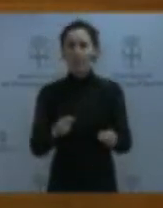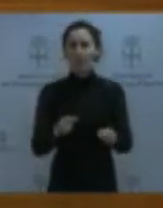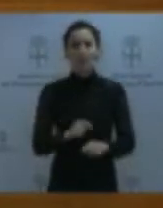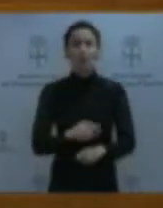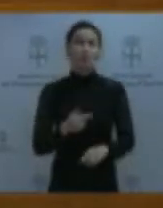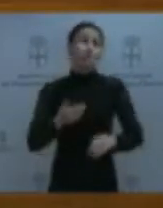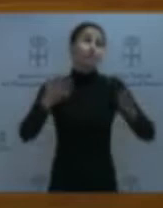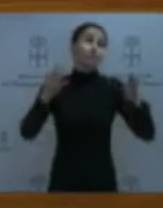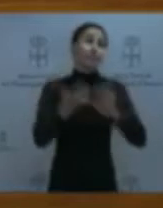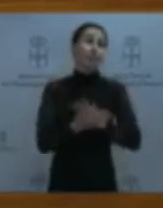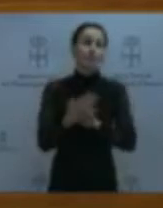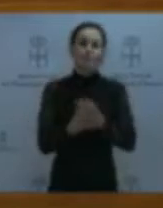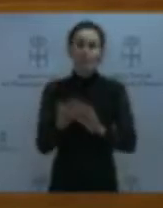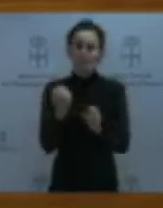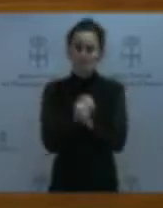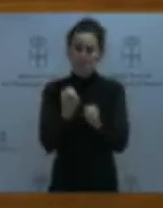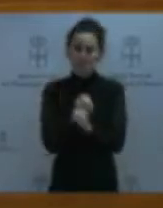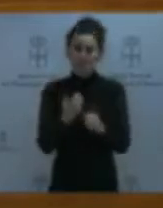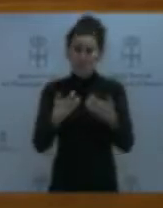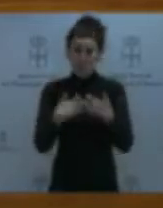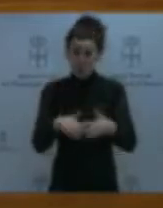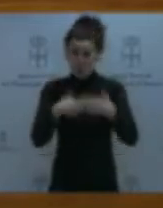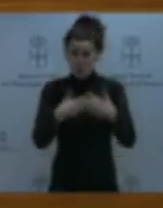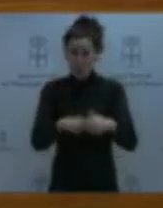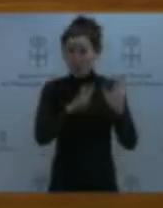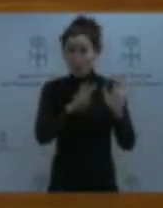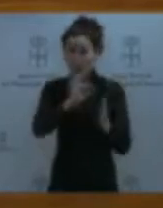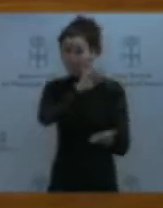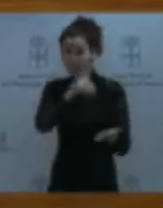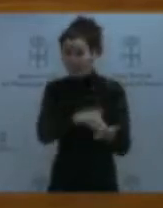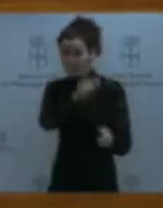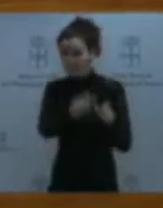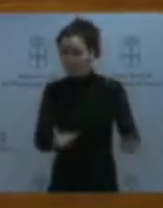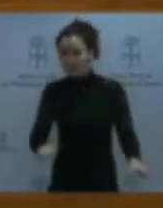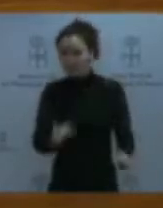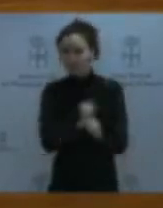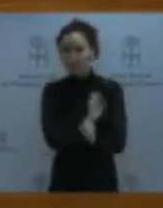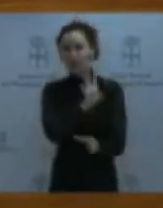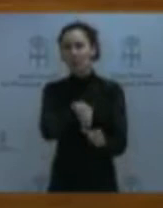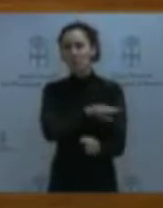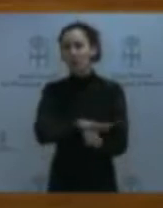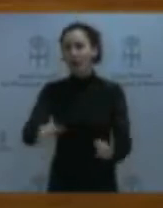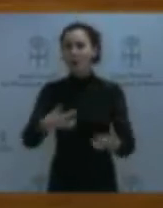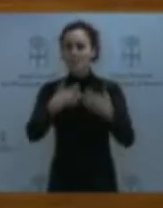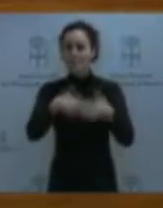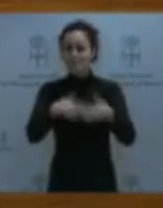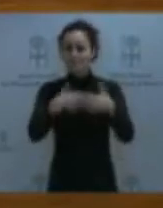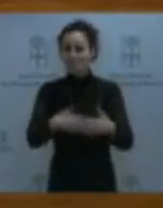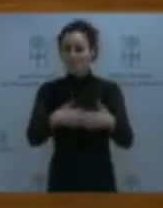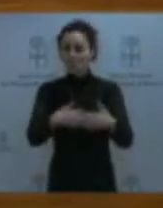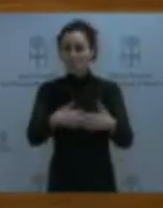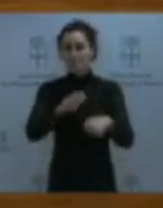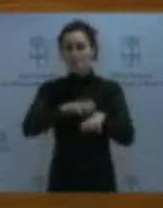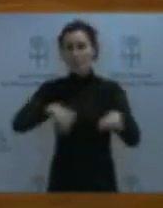de empleo industrial y nos aproximábamos a los 90.000 empleos industriales. Y la mayoría de esos empleos industriales, además, en